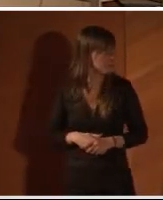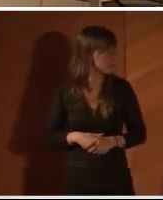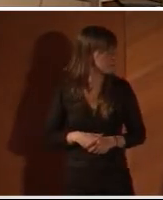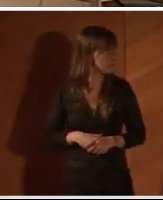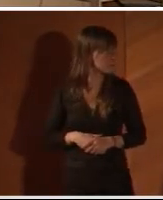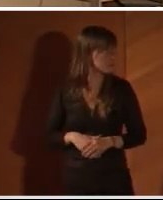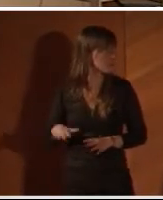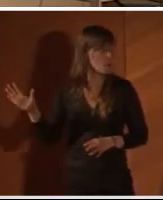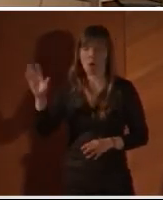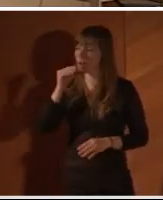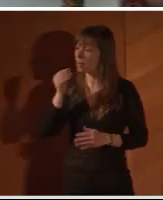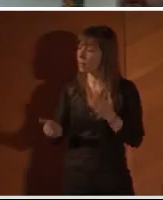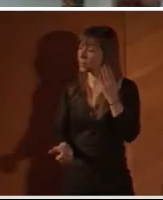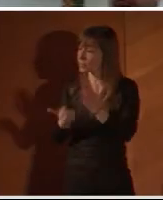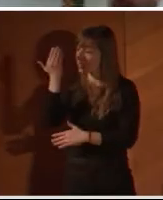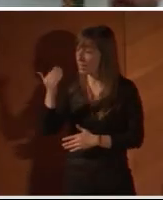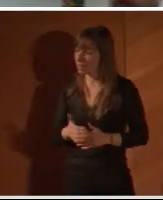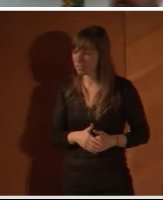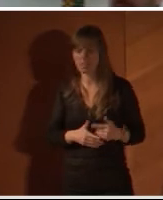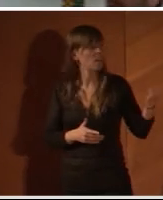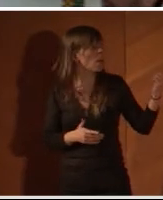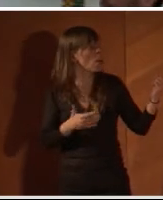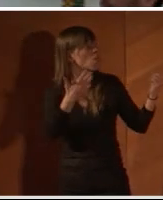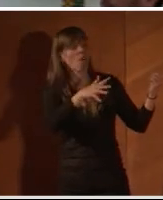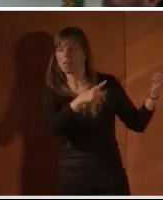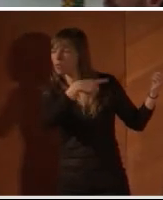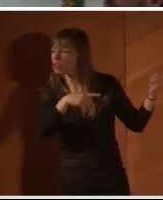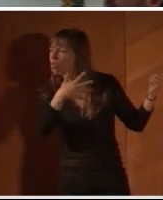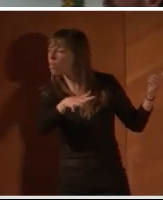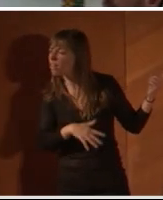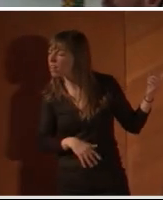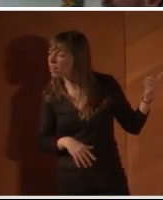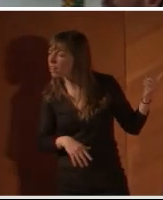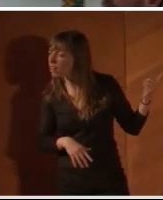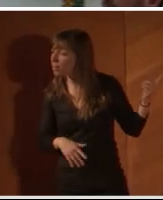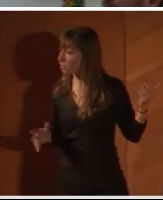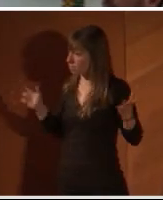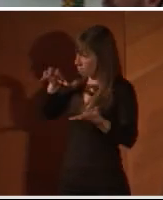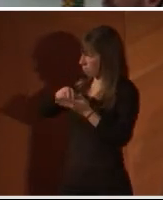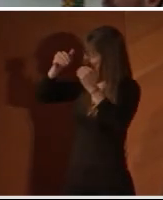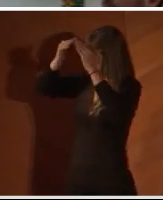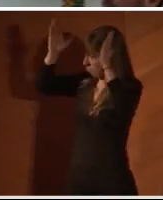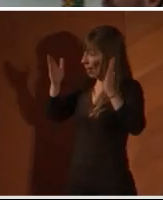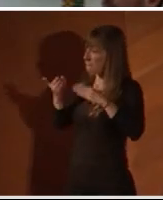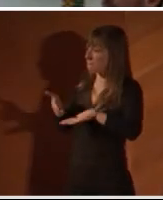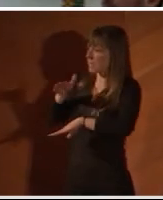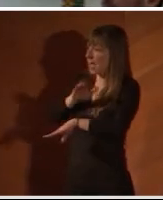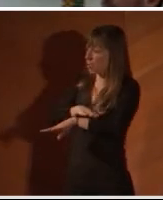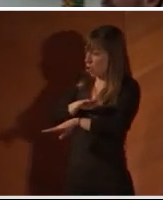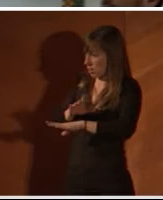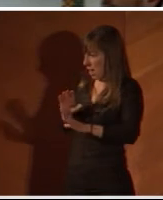Hola, muy buenos días. ¿Desde dónde nos habláis? Estamos aquí en Mallorca, en el Consell de